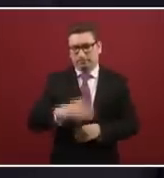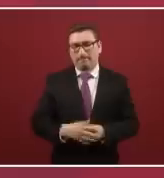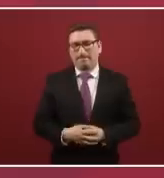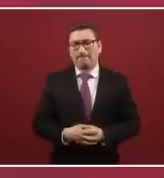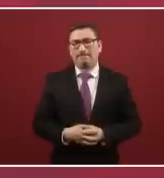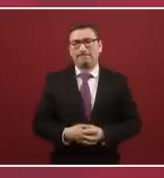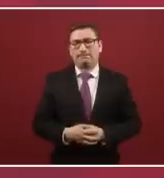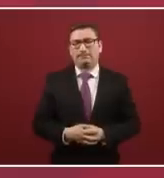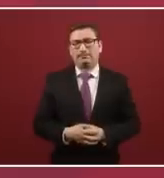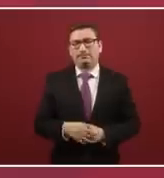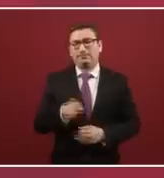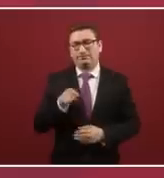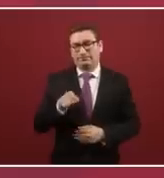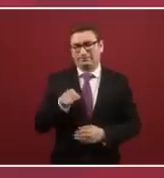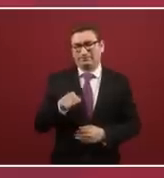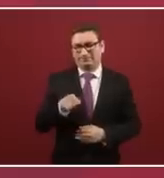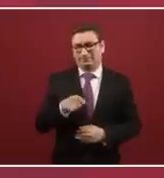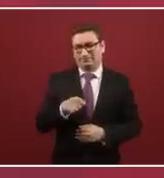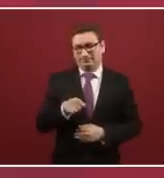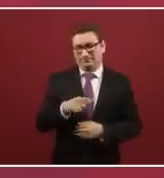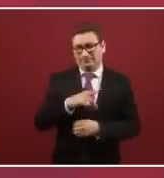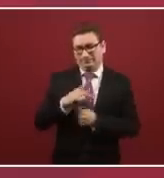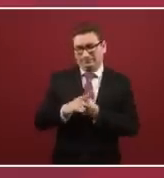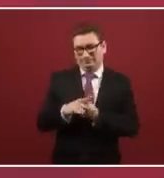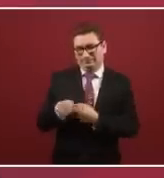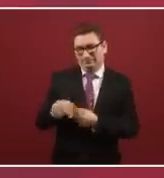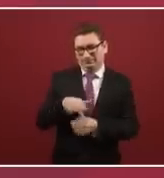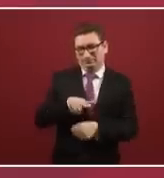Es el país que